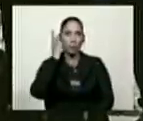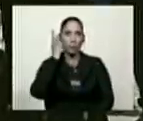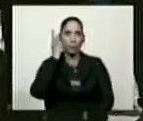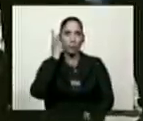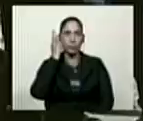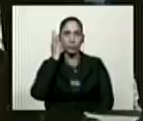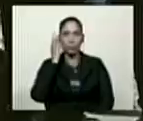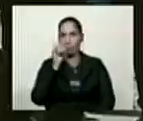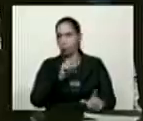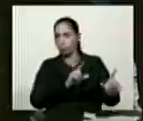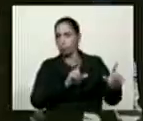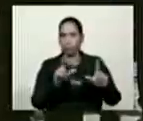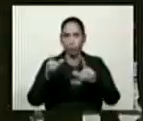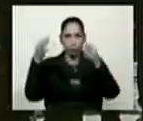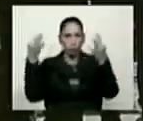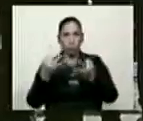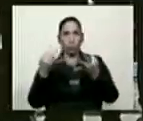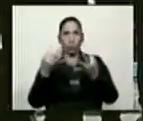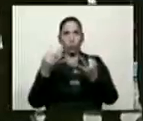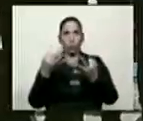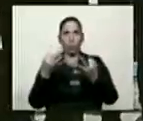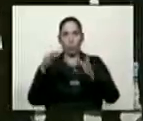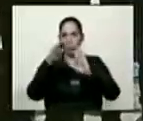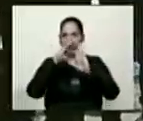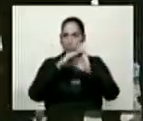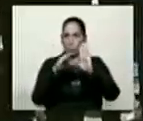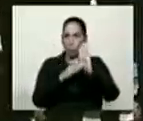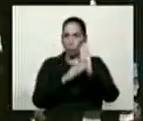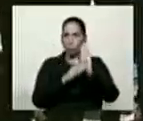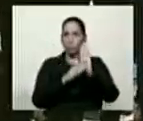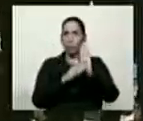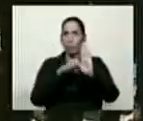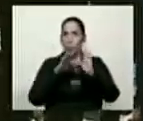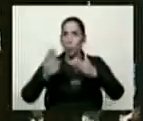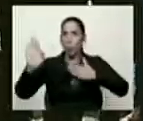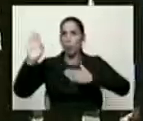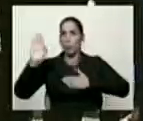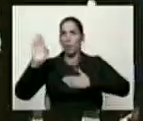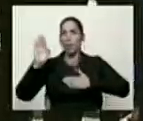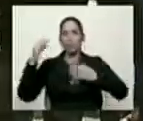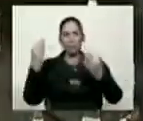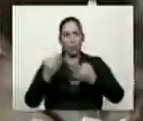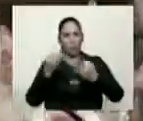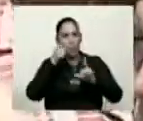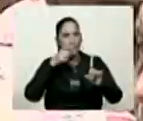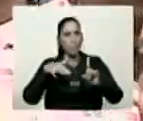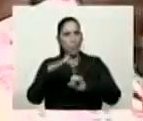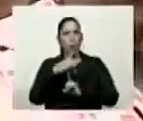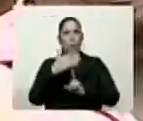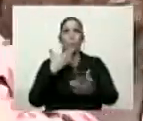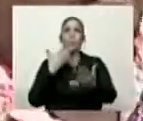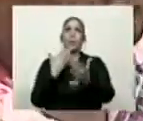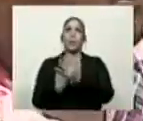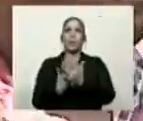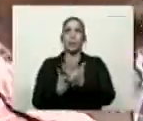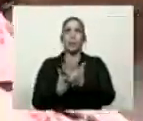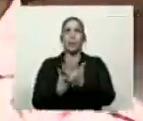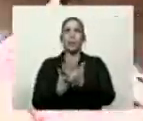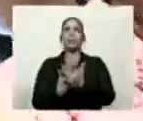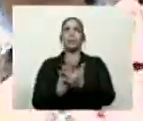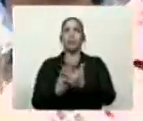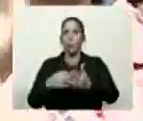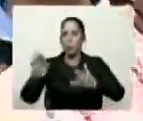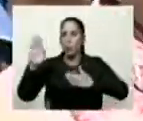Estoy seguro que cumplirán con este juramento y estoy seguro que este pueblo les exigirá que cumplan con este juramento.